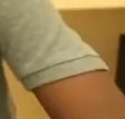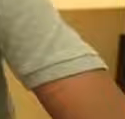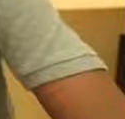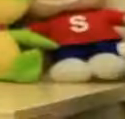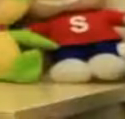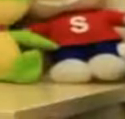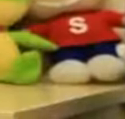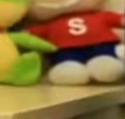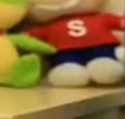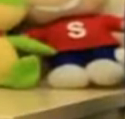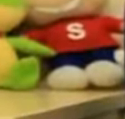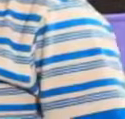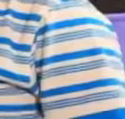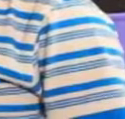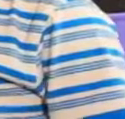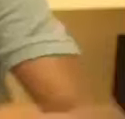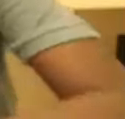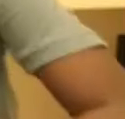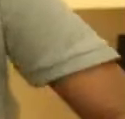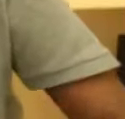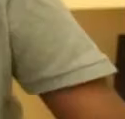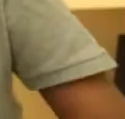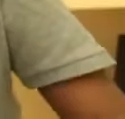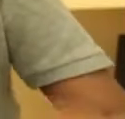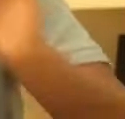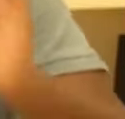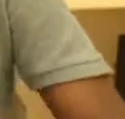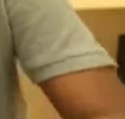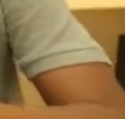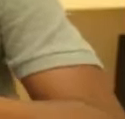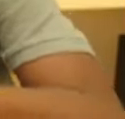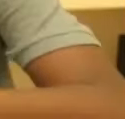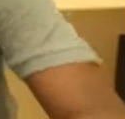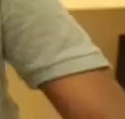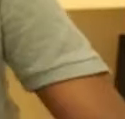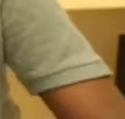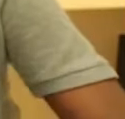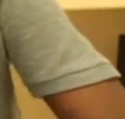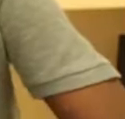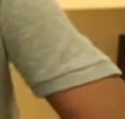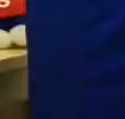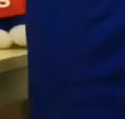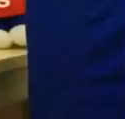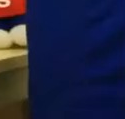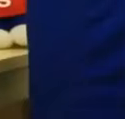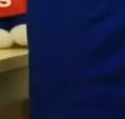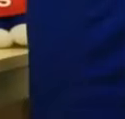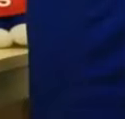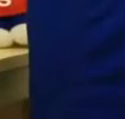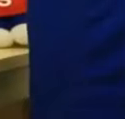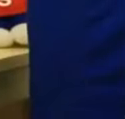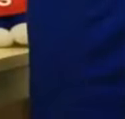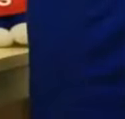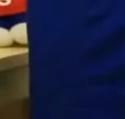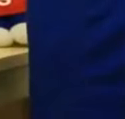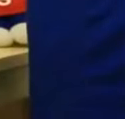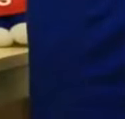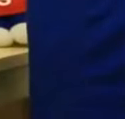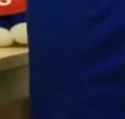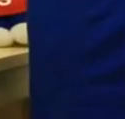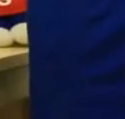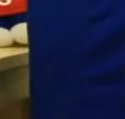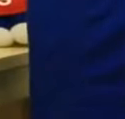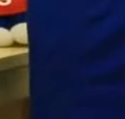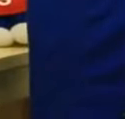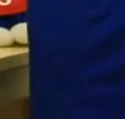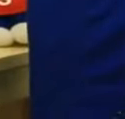la vacuna, no la cepa. Que lo sepa quien lo sepa, que no queremos más cepas. Tendremos 5